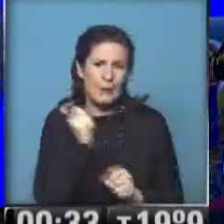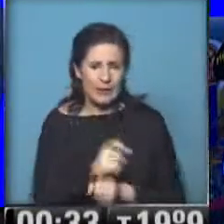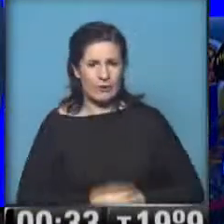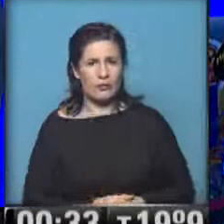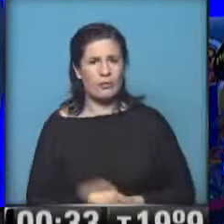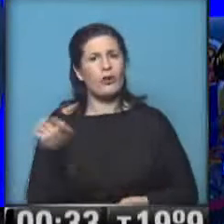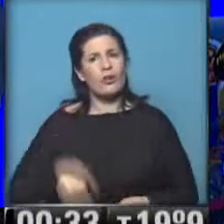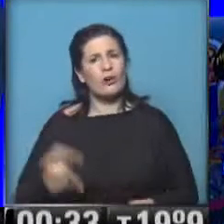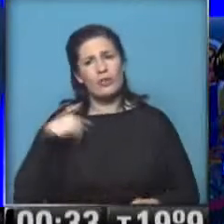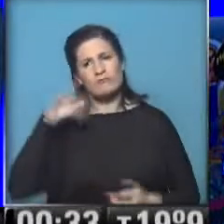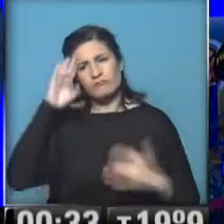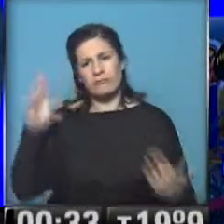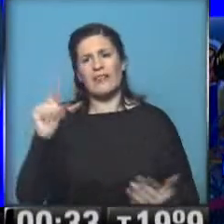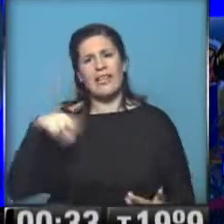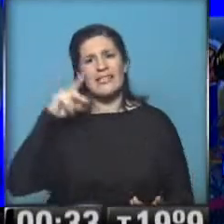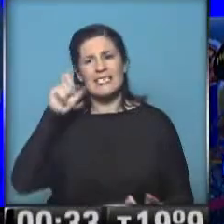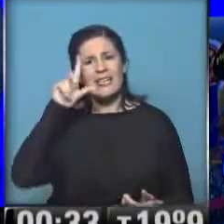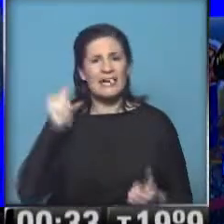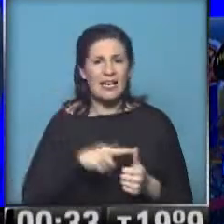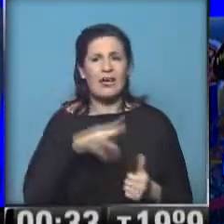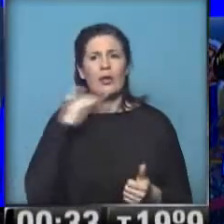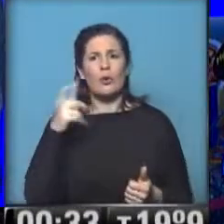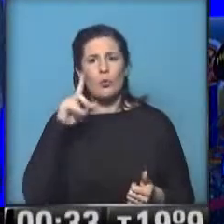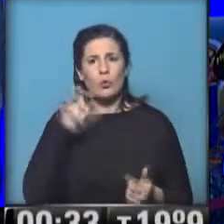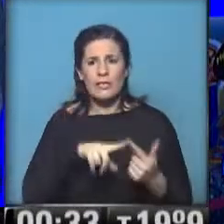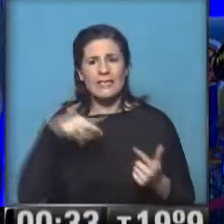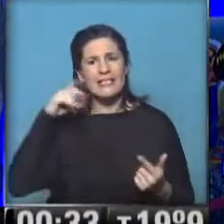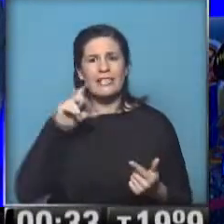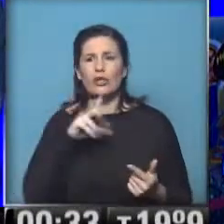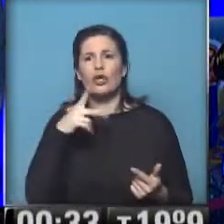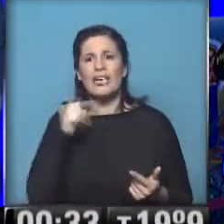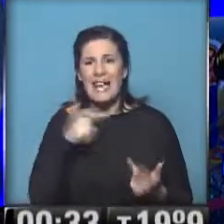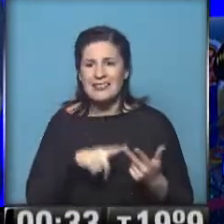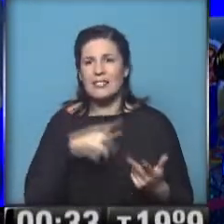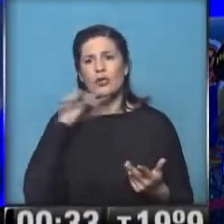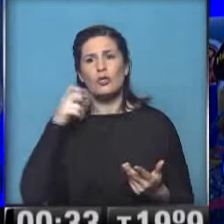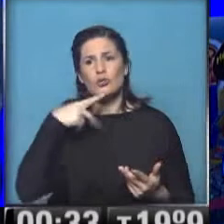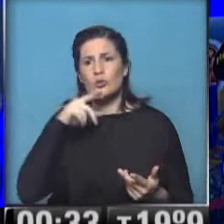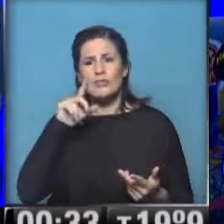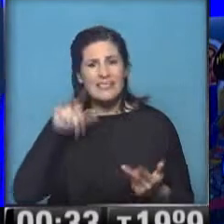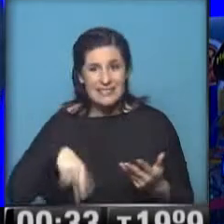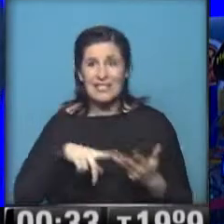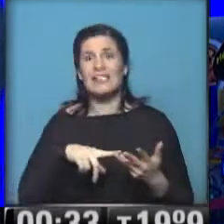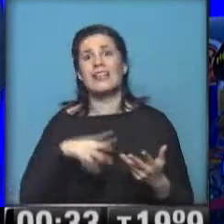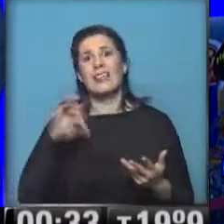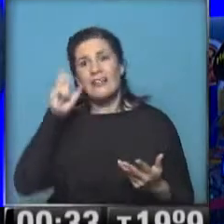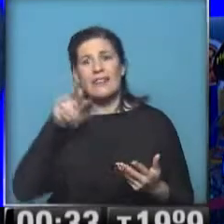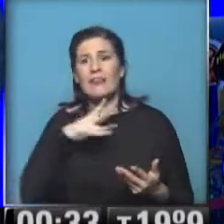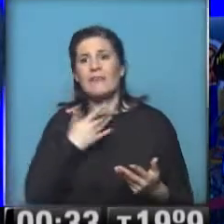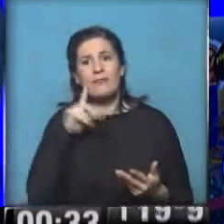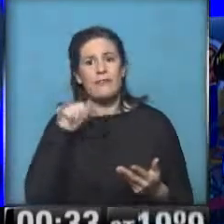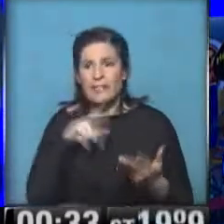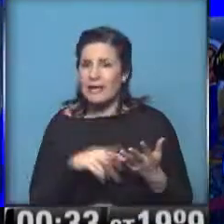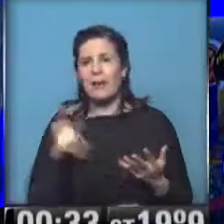mucho cariño a Daniela, Juli, Nicolás, Justín, Benjamín, Delfina, Lucas, Julieta, Fede y Mariana, que era la